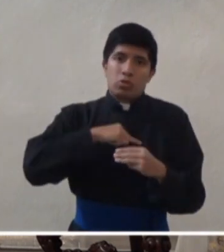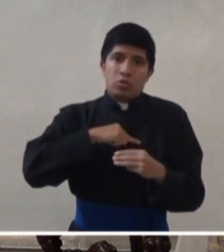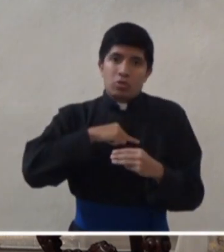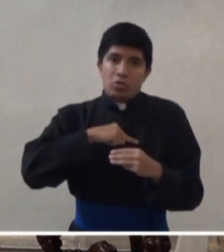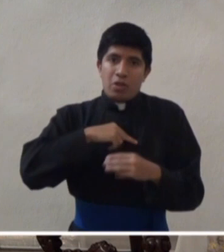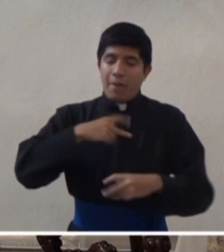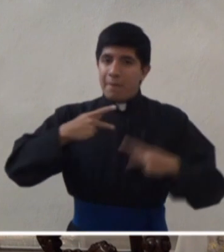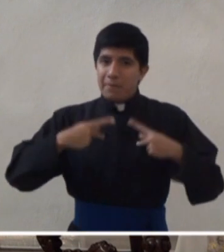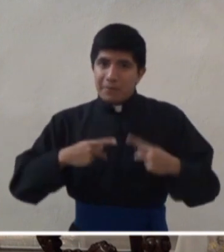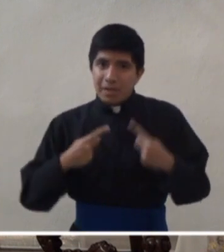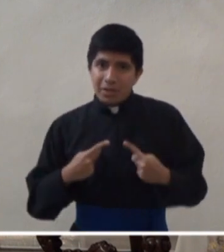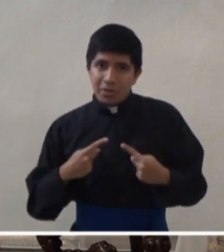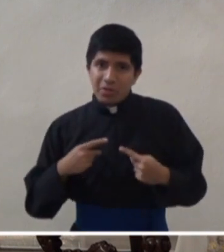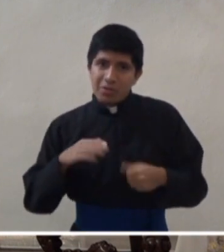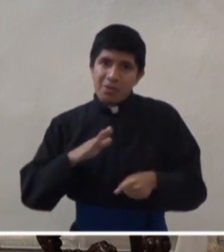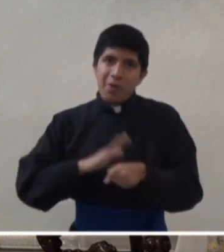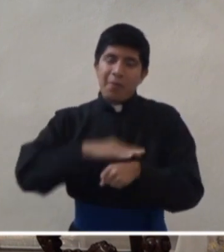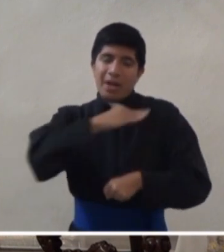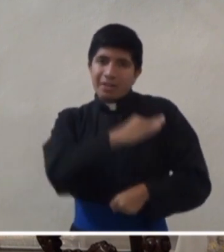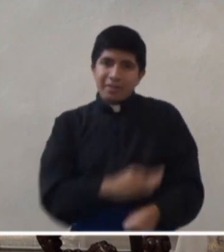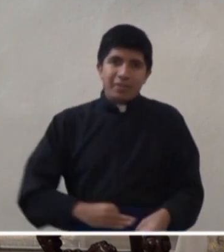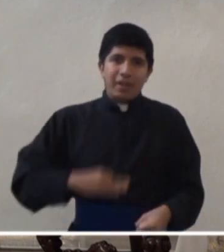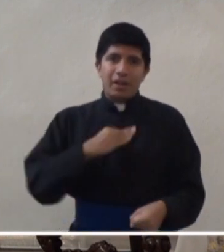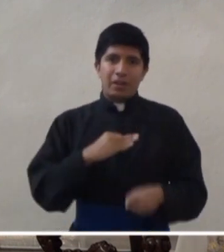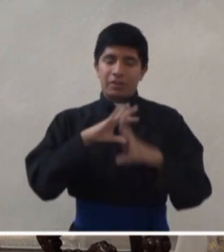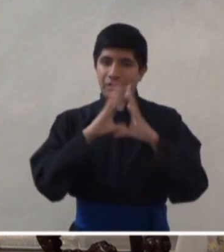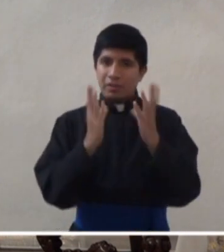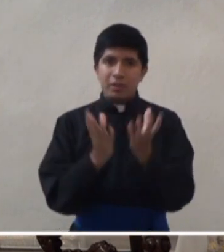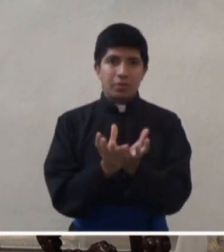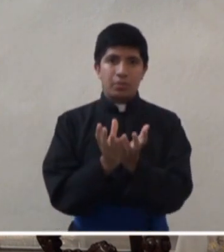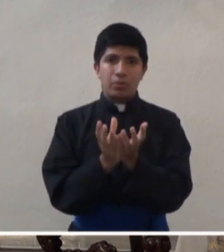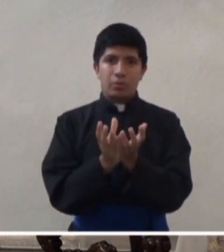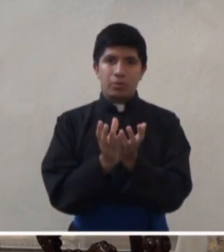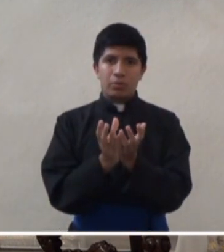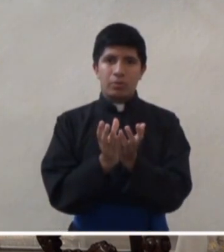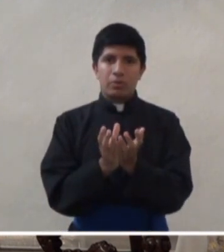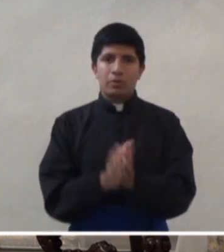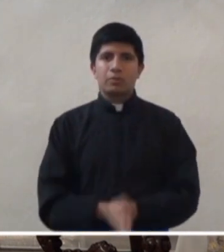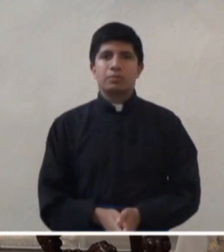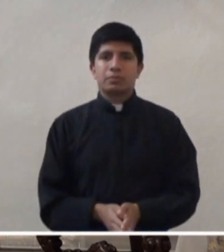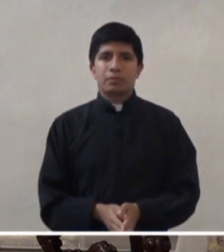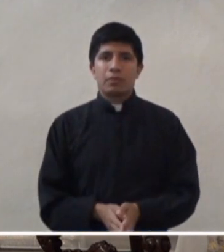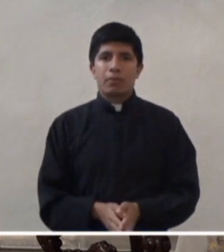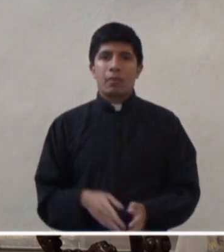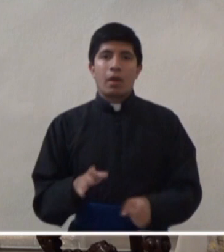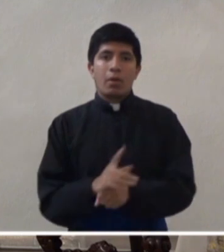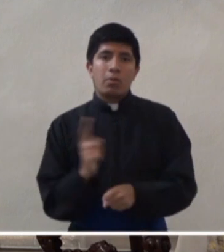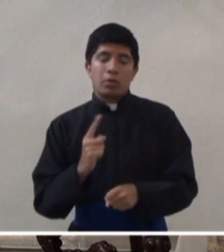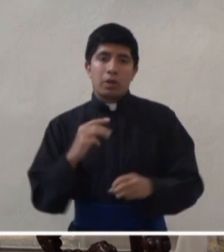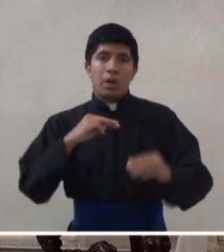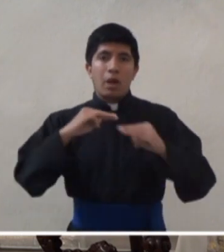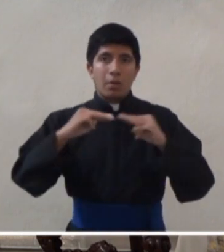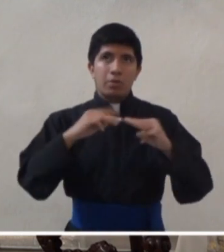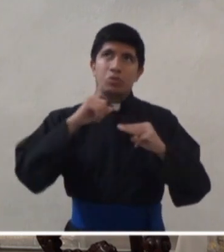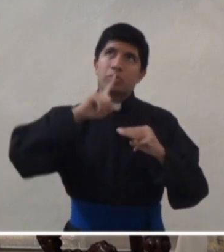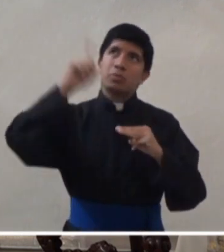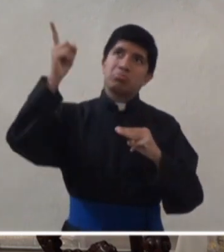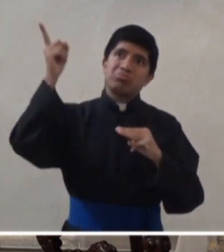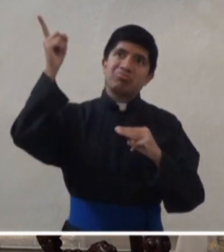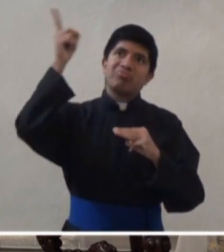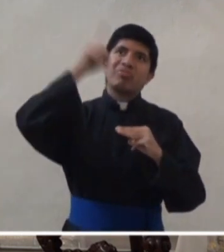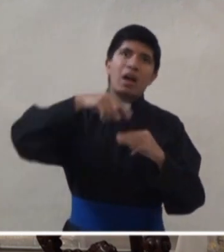mundo. Porque el proyecto de Dios para todos nosotros es que seamos plenos, es que